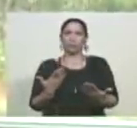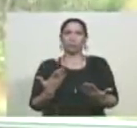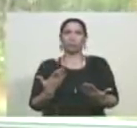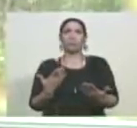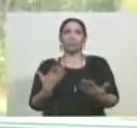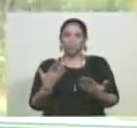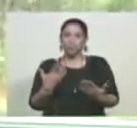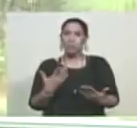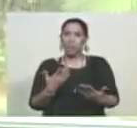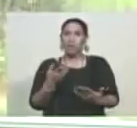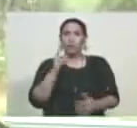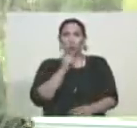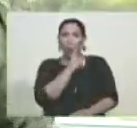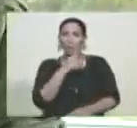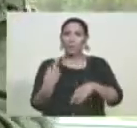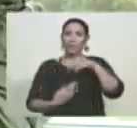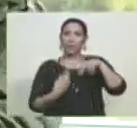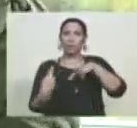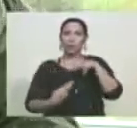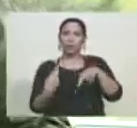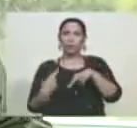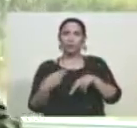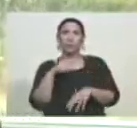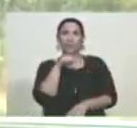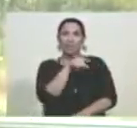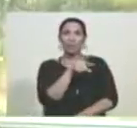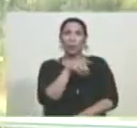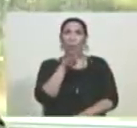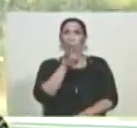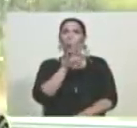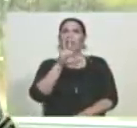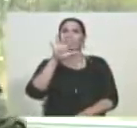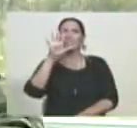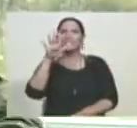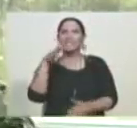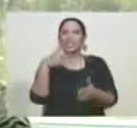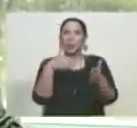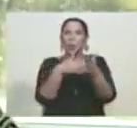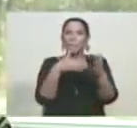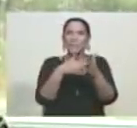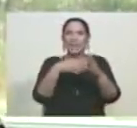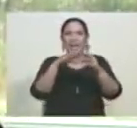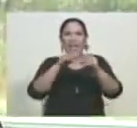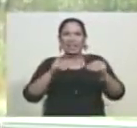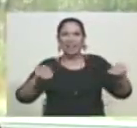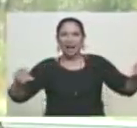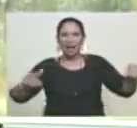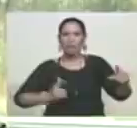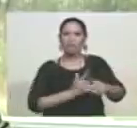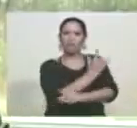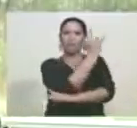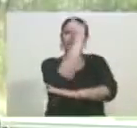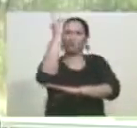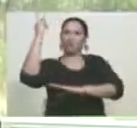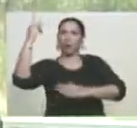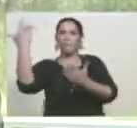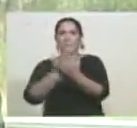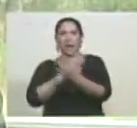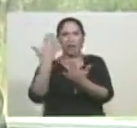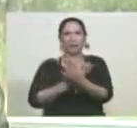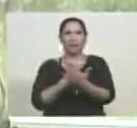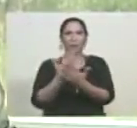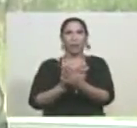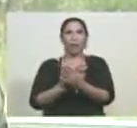si van en nombre de la revolución, ellos tienen 45.000 hectáreas ya plantadas de plátano, listos para nutrir